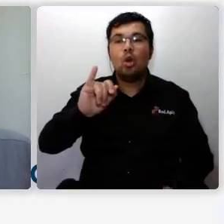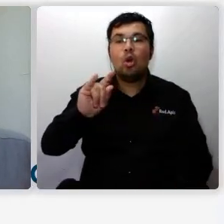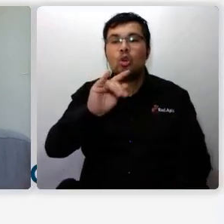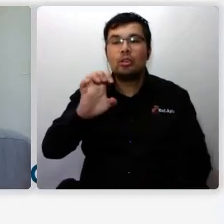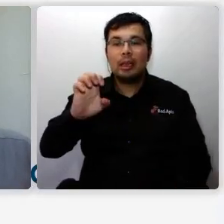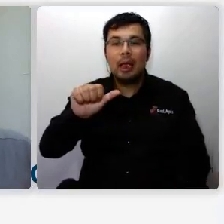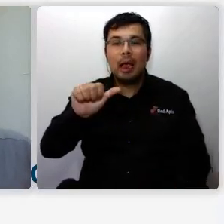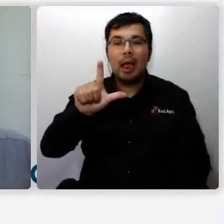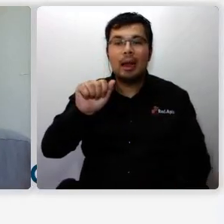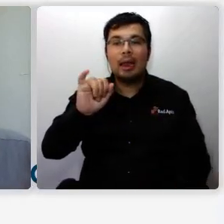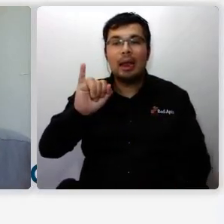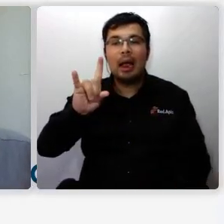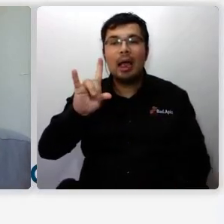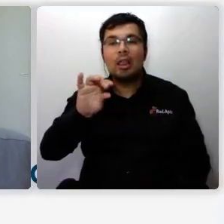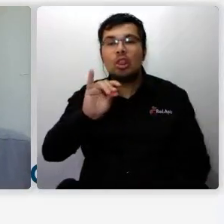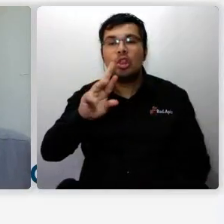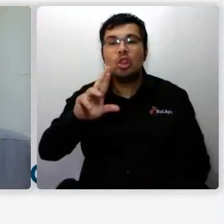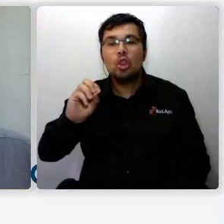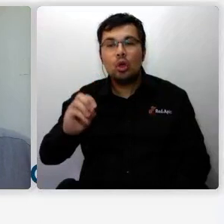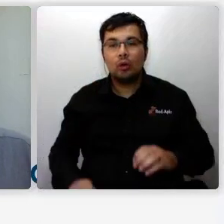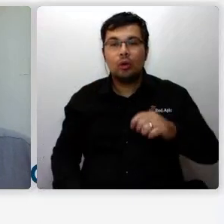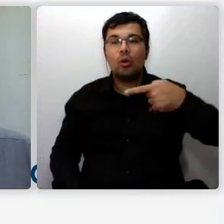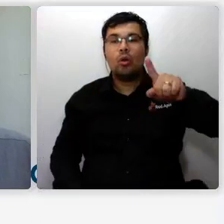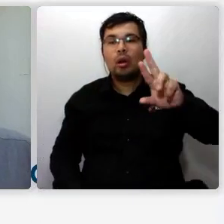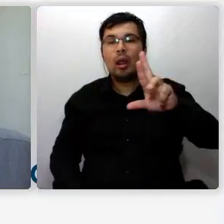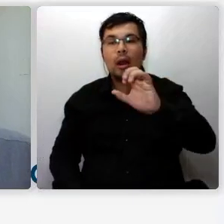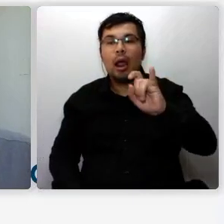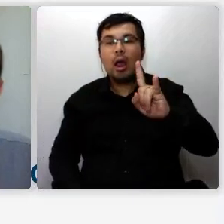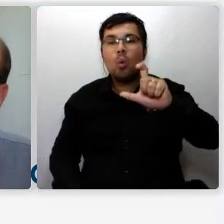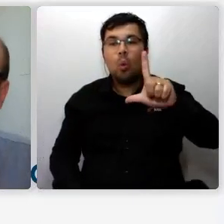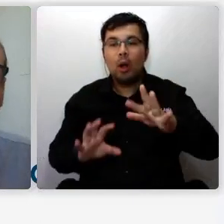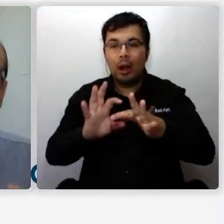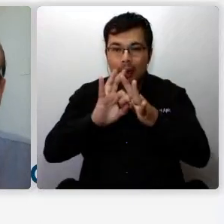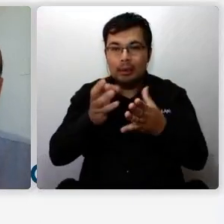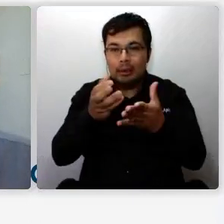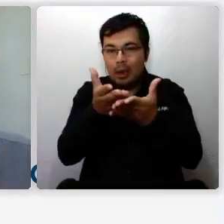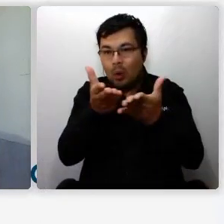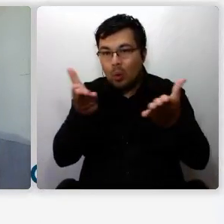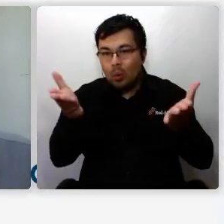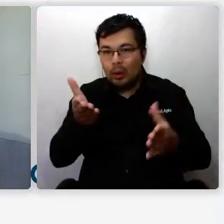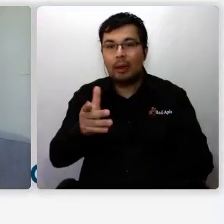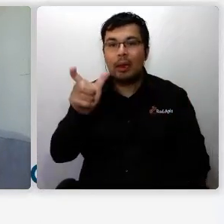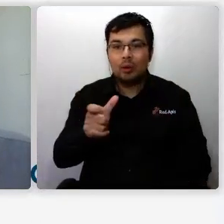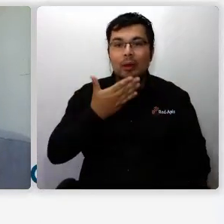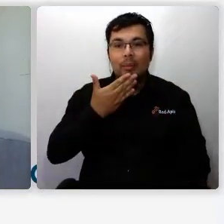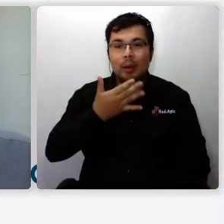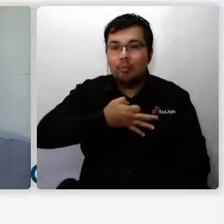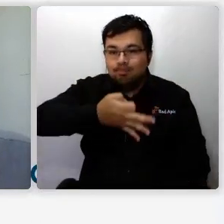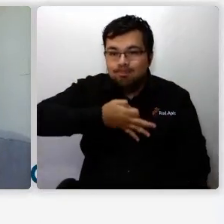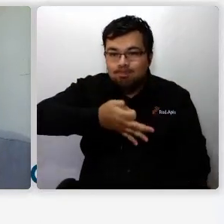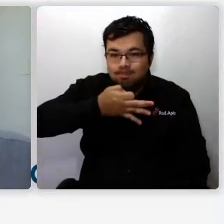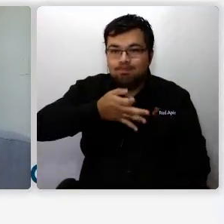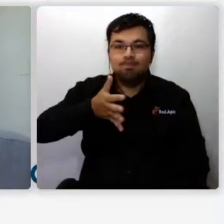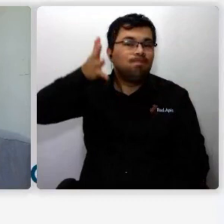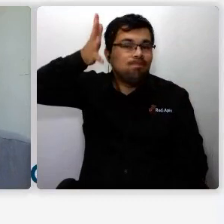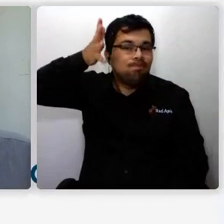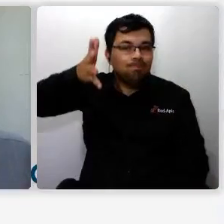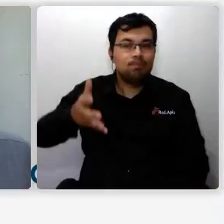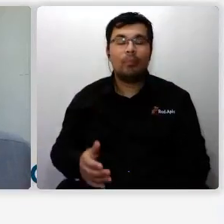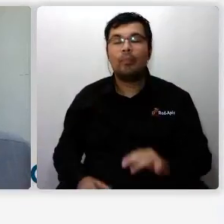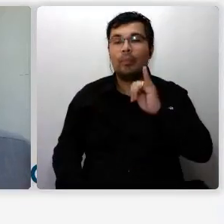Esman. Raúl Rey, gracias por la información y a los relatores. Sin duda que sí, Raúl. Parte fundamental también de cada webinar que hemos estado